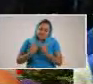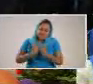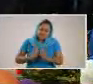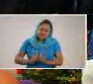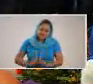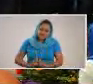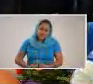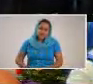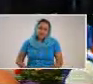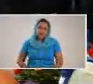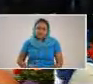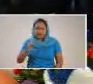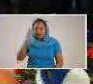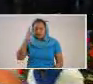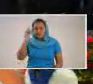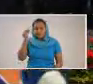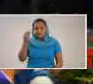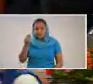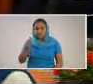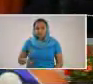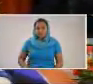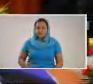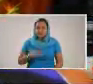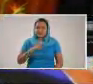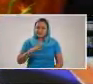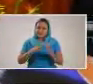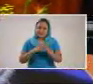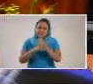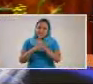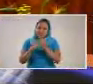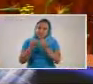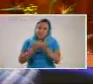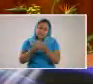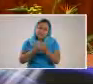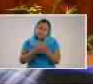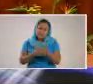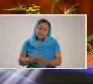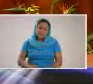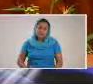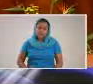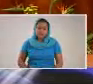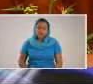tal vez deprimida porque tiene problemas económicos,